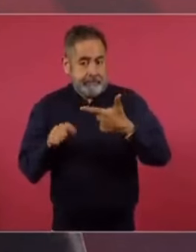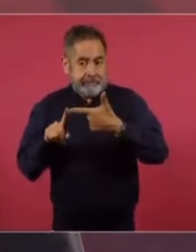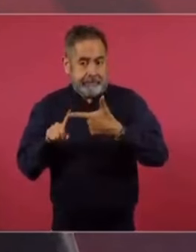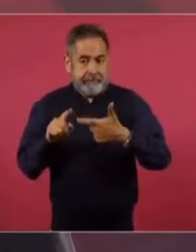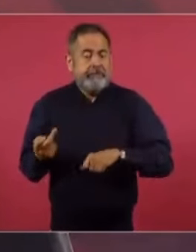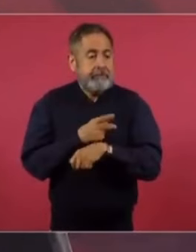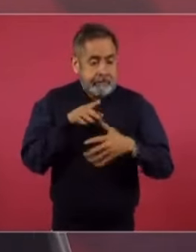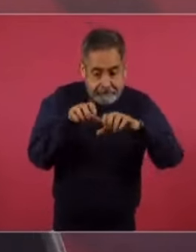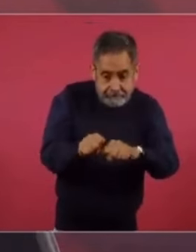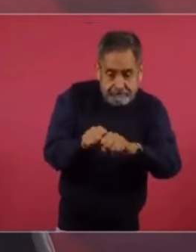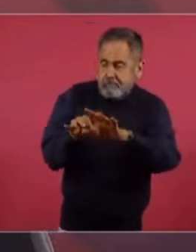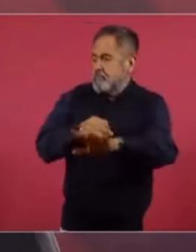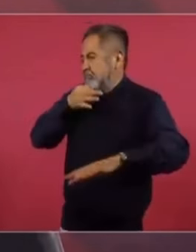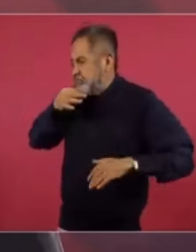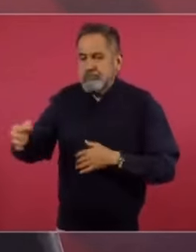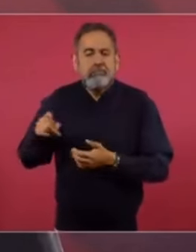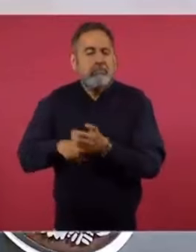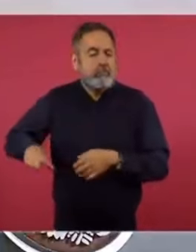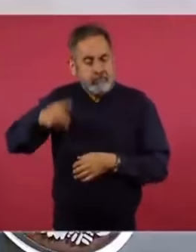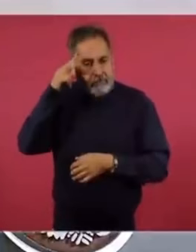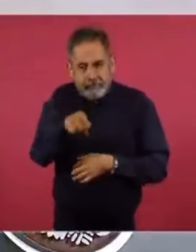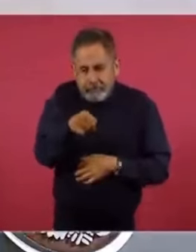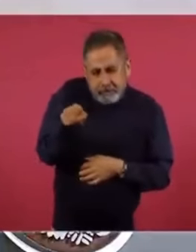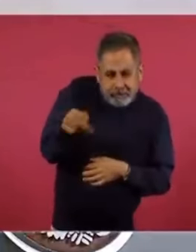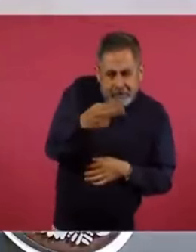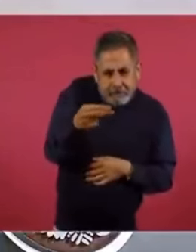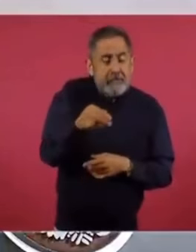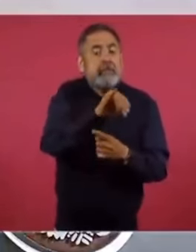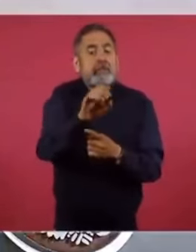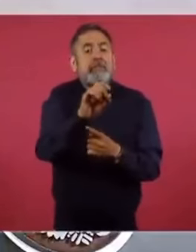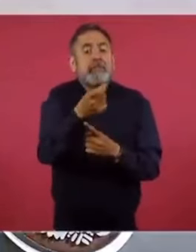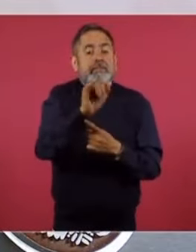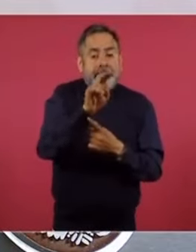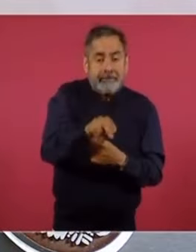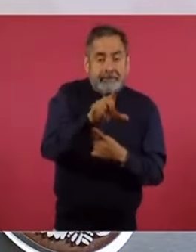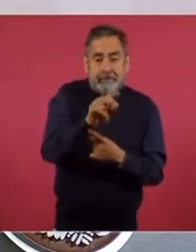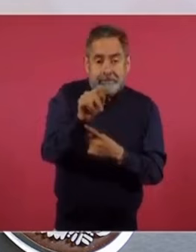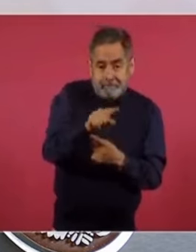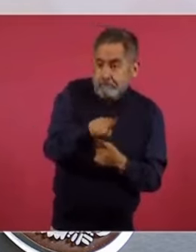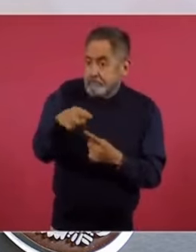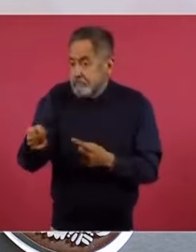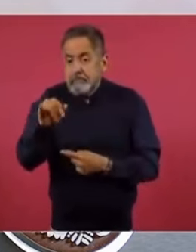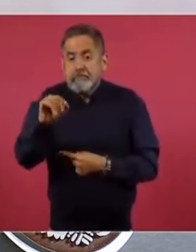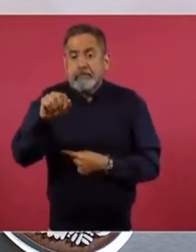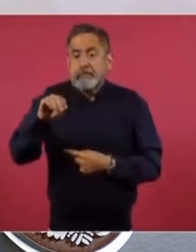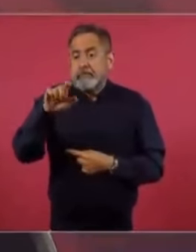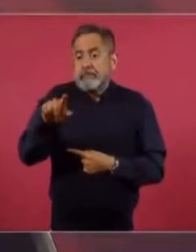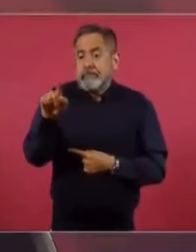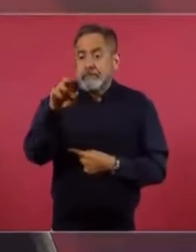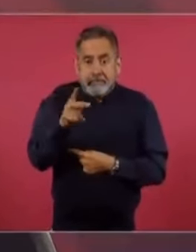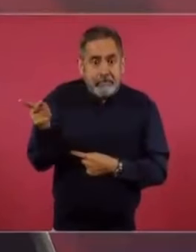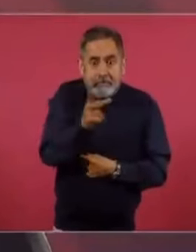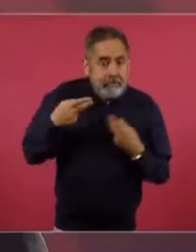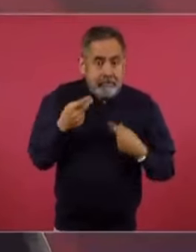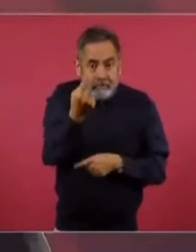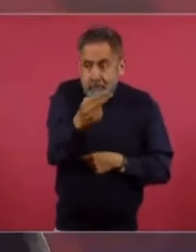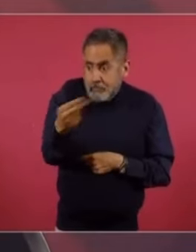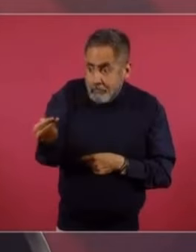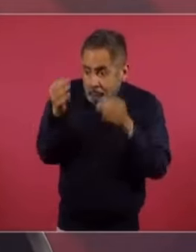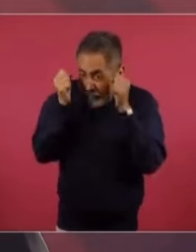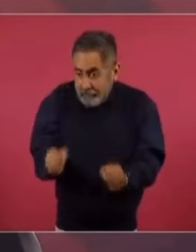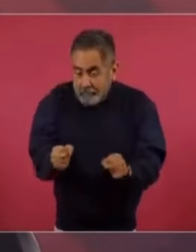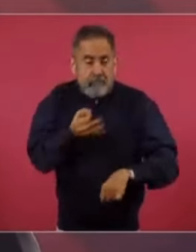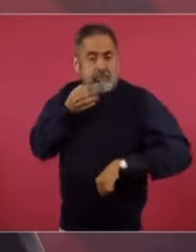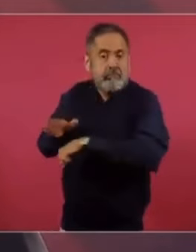mexicano fue notificado en cuanto se confirmó que tanto Joaquín Guzmán López como Ismael Zambada García eran los 2 pasajeros en la